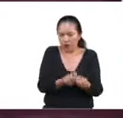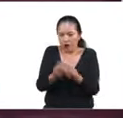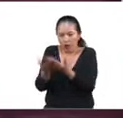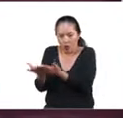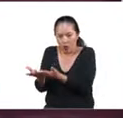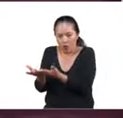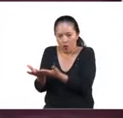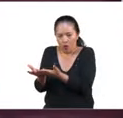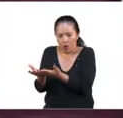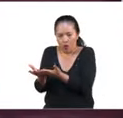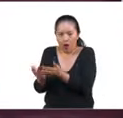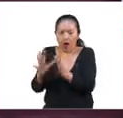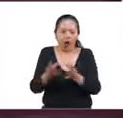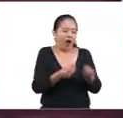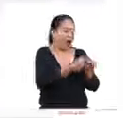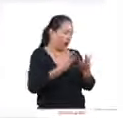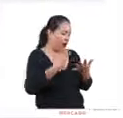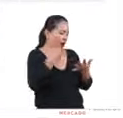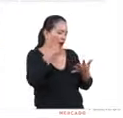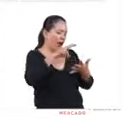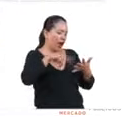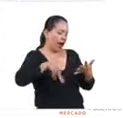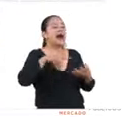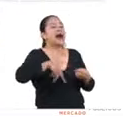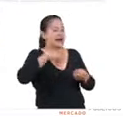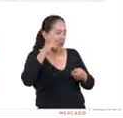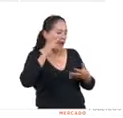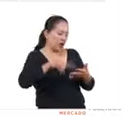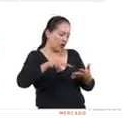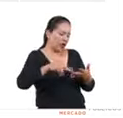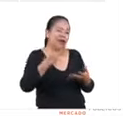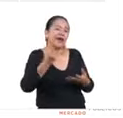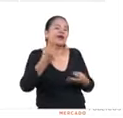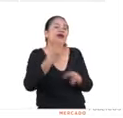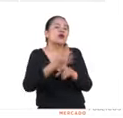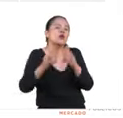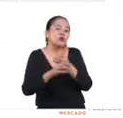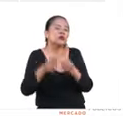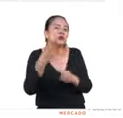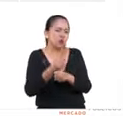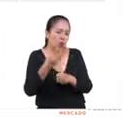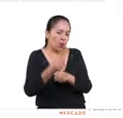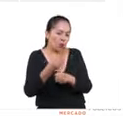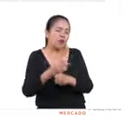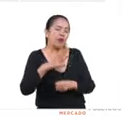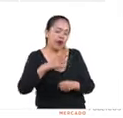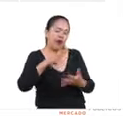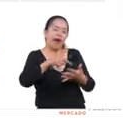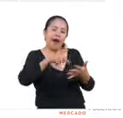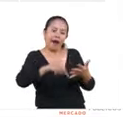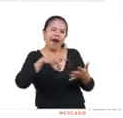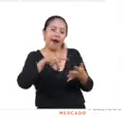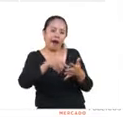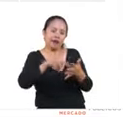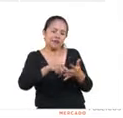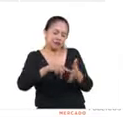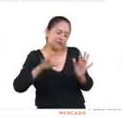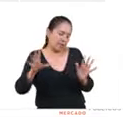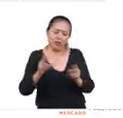los proyectos que se van a realizar en estos mercados públicos de esta en este